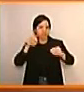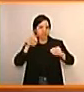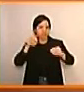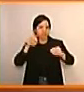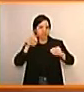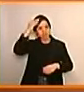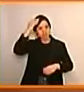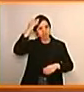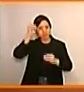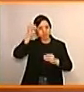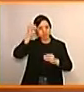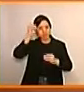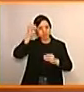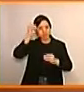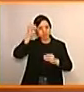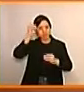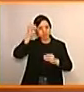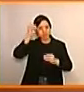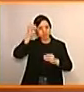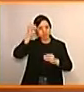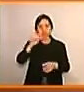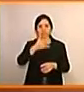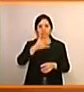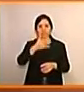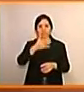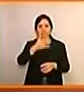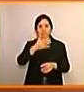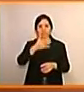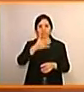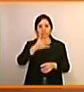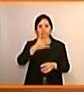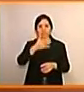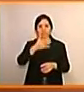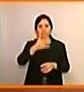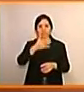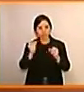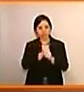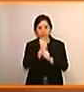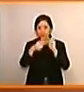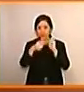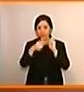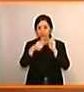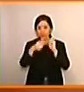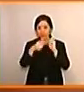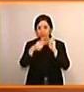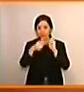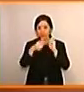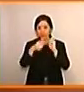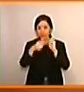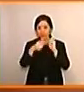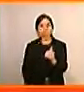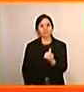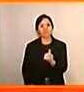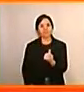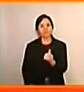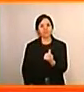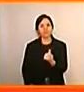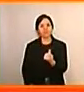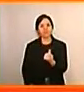cabeza, otros números que lo relacionan 18 y 21. Conoceremos el número ganador para más 1.